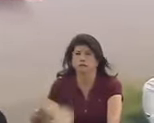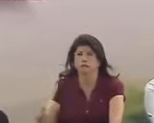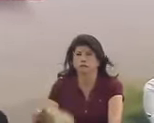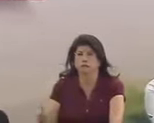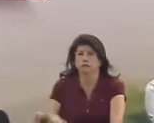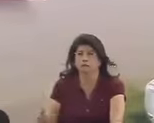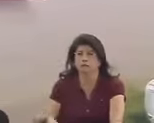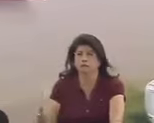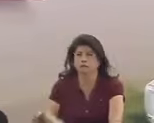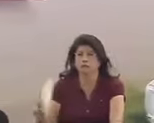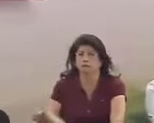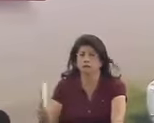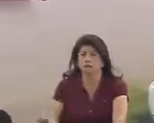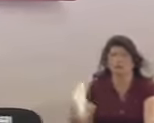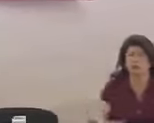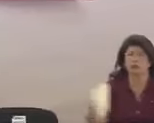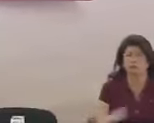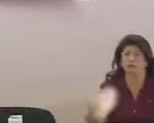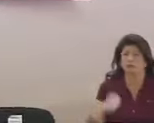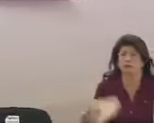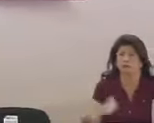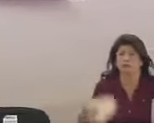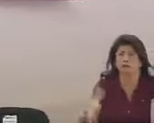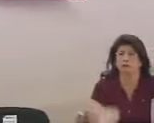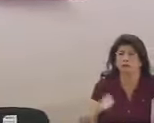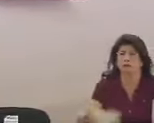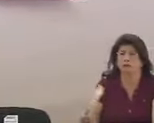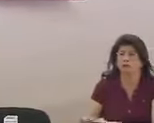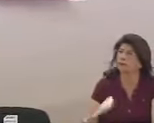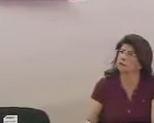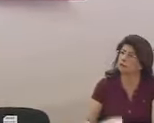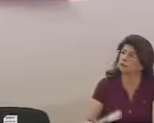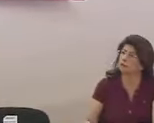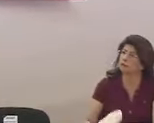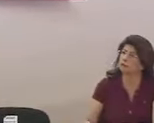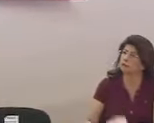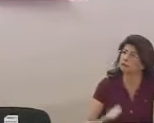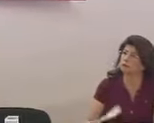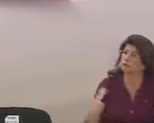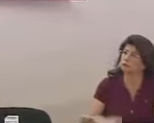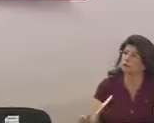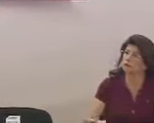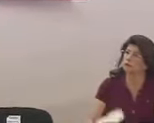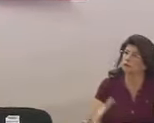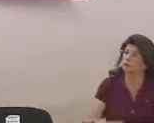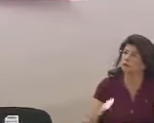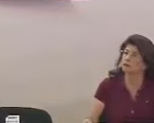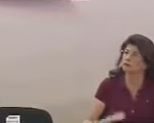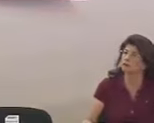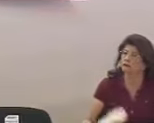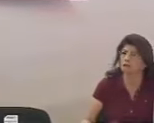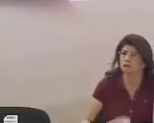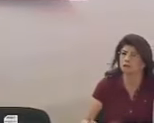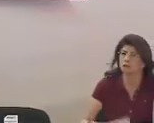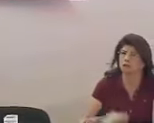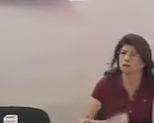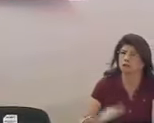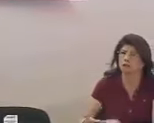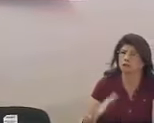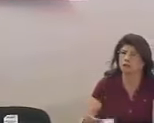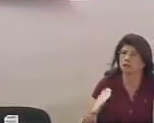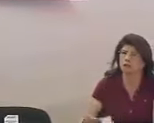programas sociales. Por eso están aquí Ginio y están Mariela para que lleguen a la